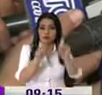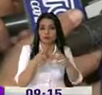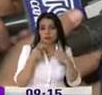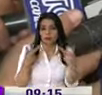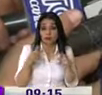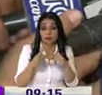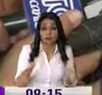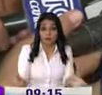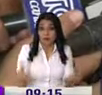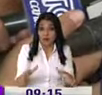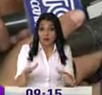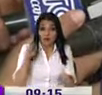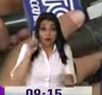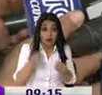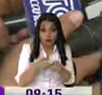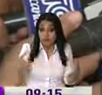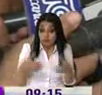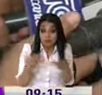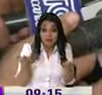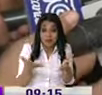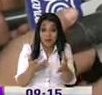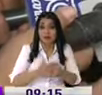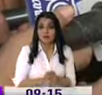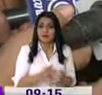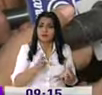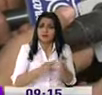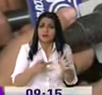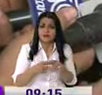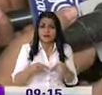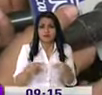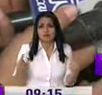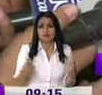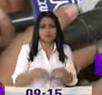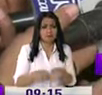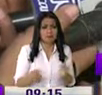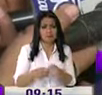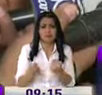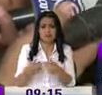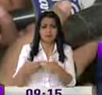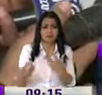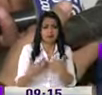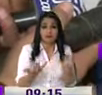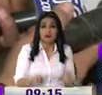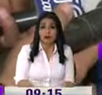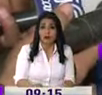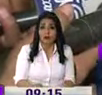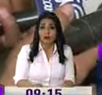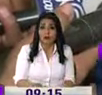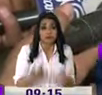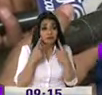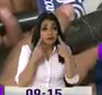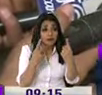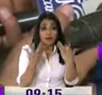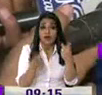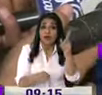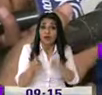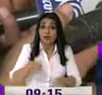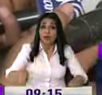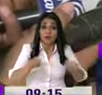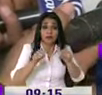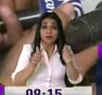hacerlo y no tener una posición como bloque nos va a permitir esta dispersión como la que se expresa en las redes. Muchos